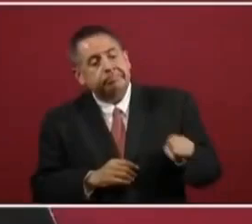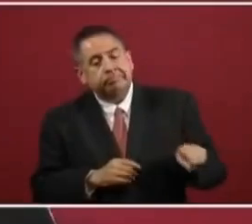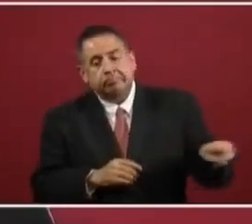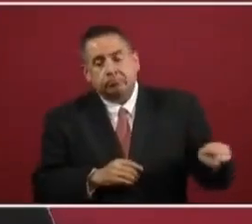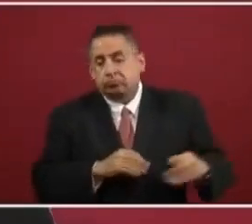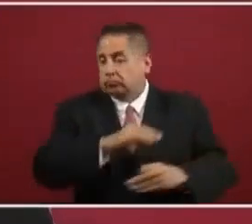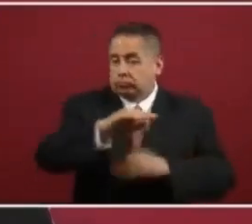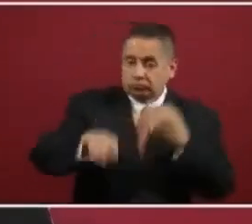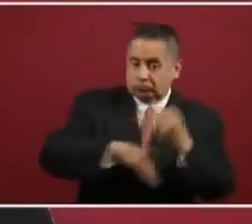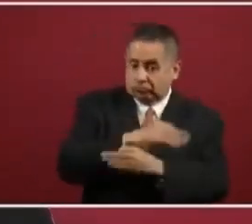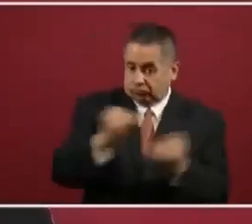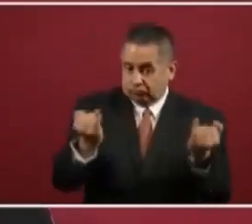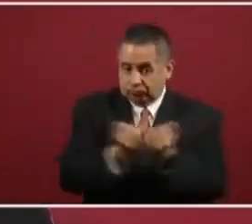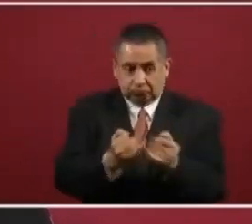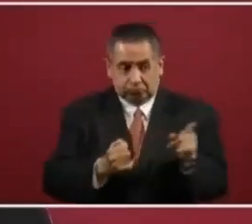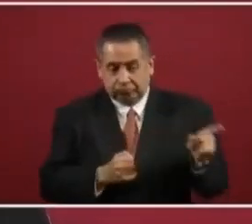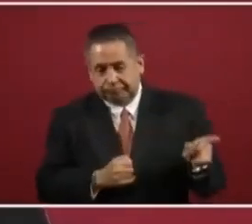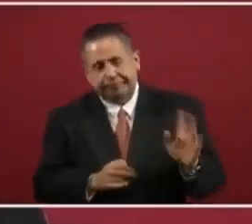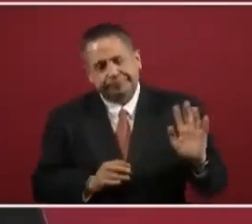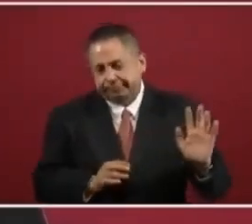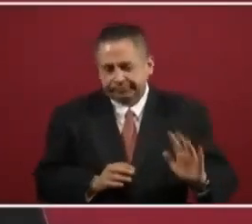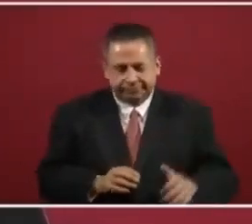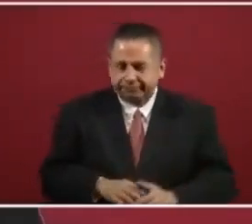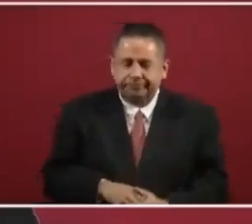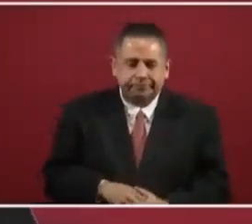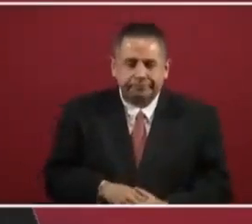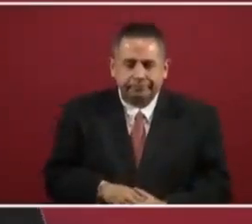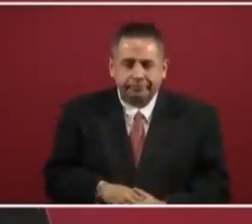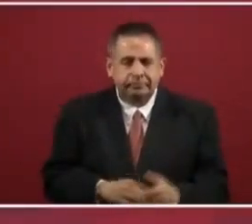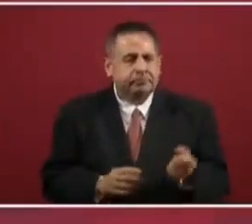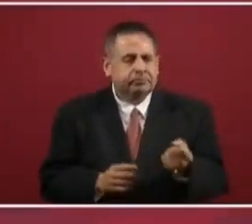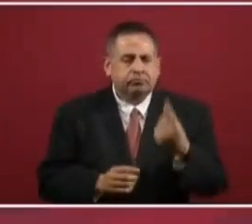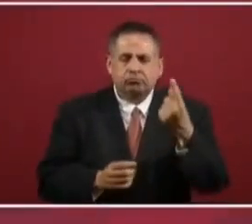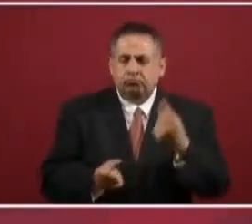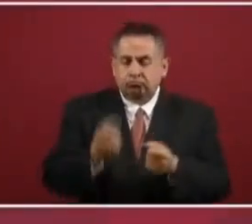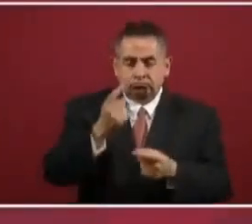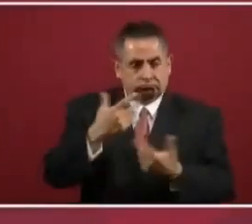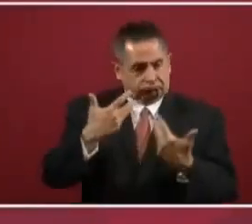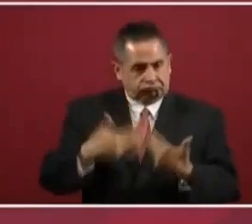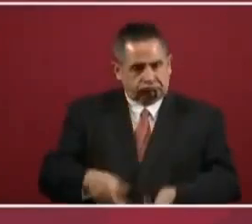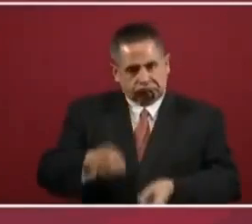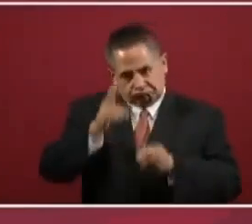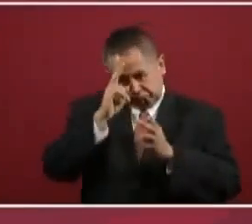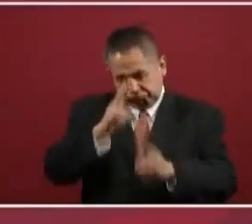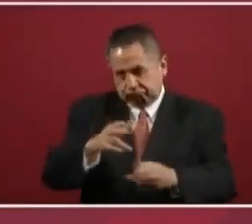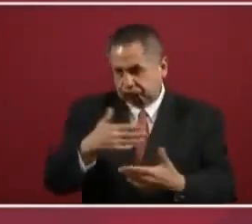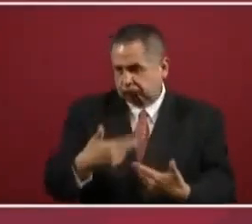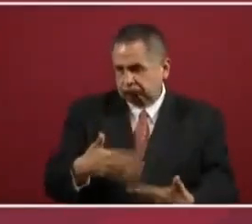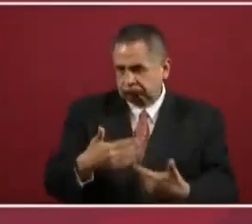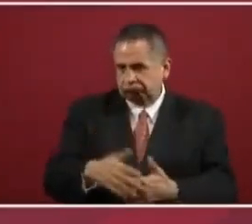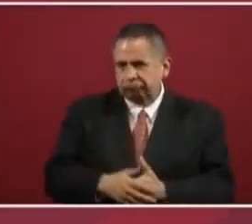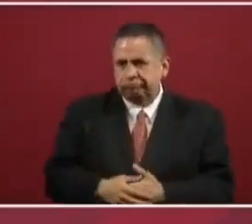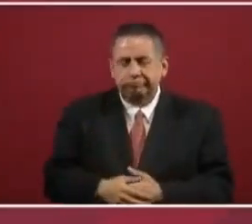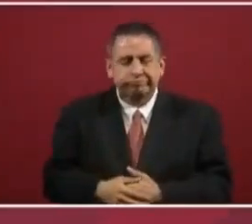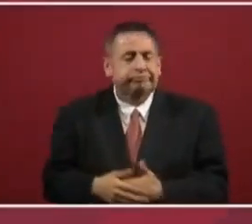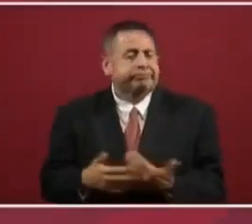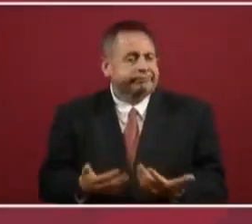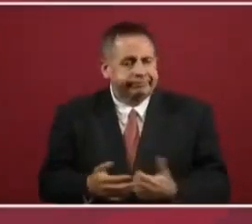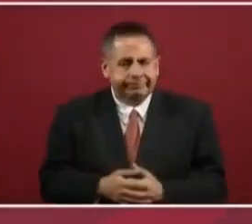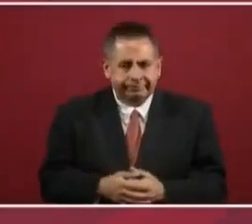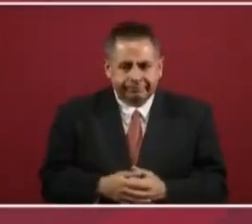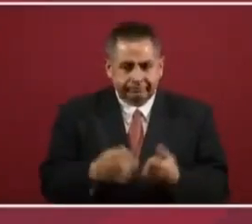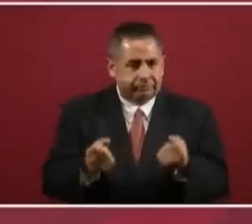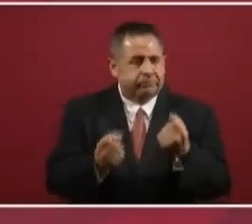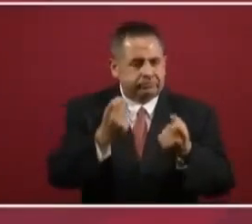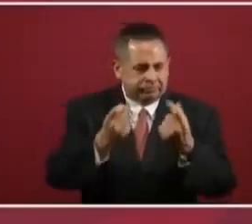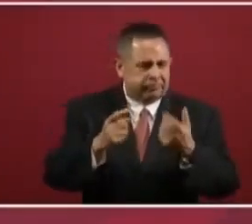no son todos y hay excepciones honrosas y aún